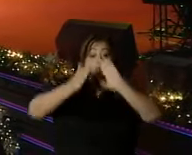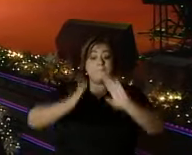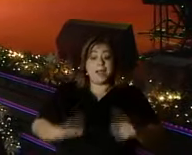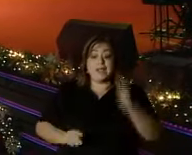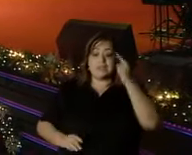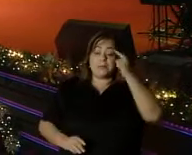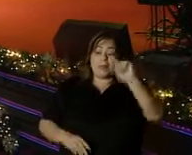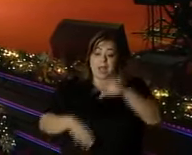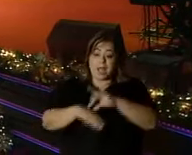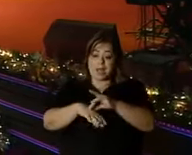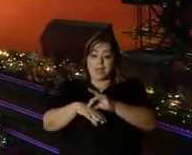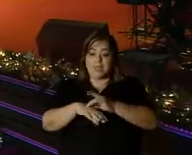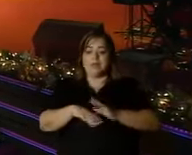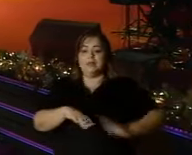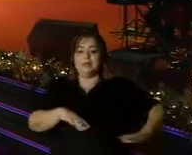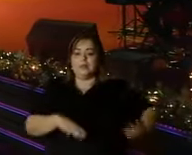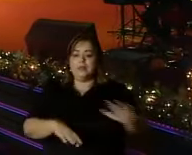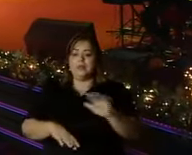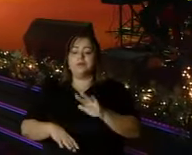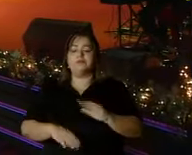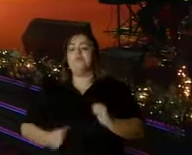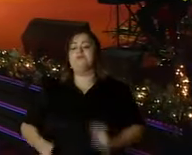Aleluya. Con gozo, vamos.